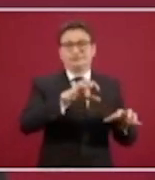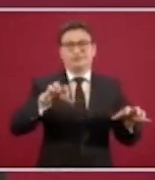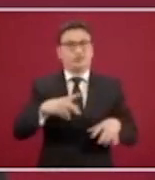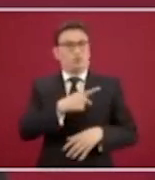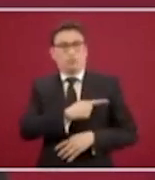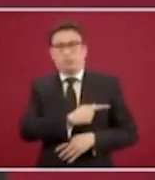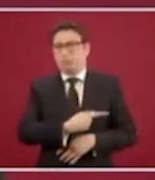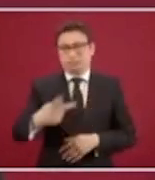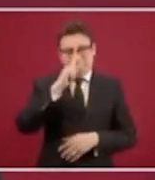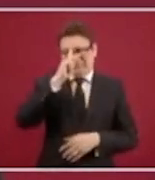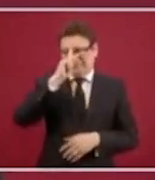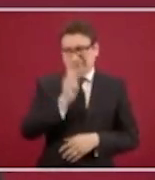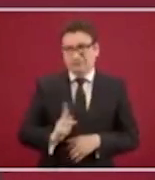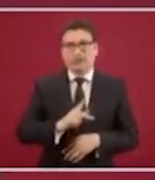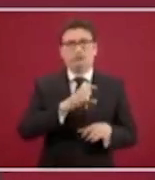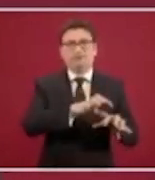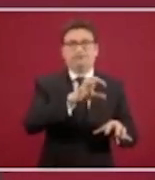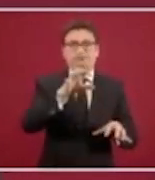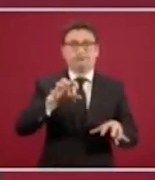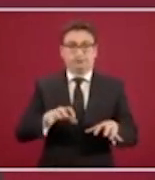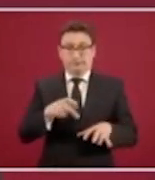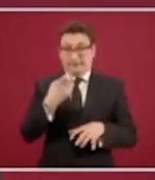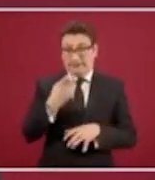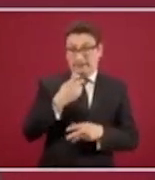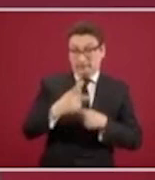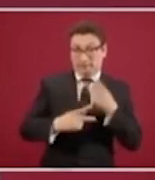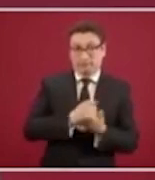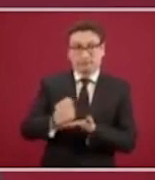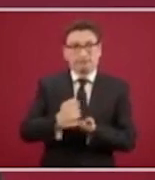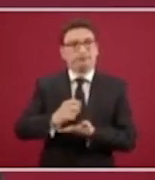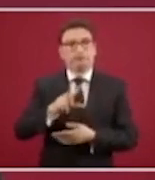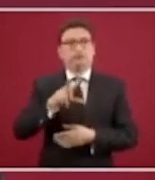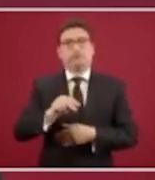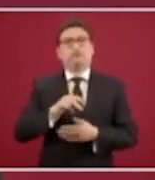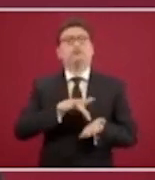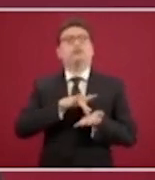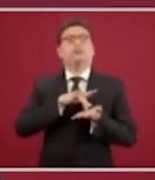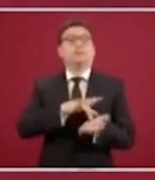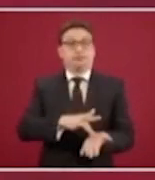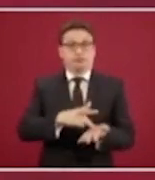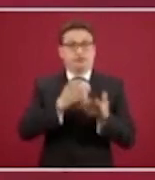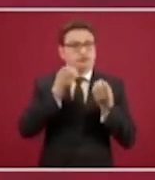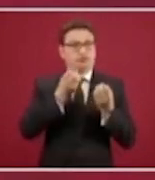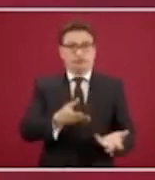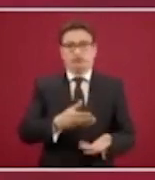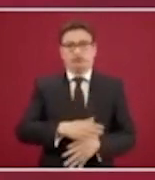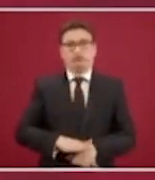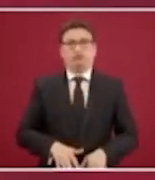marginadas, muy pobres, esa no es crédito, esos son apoyos directos